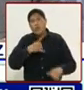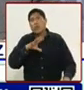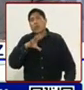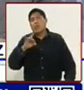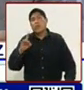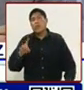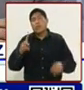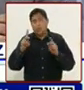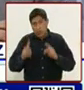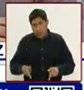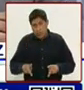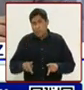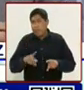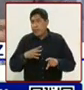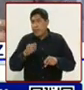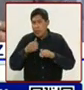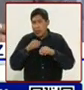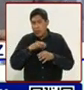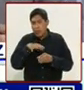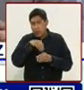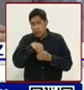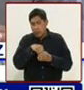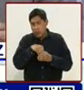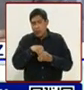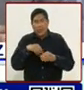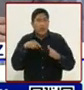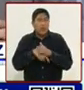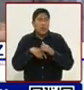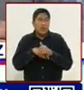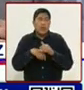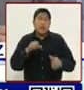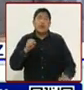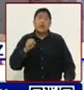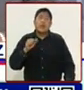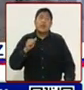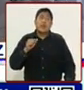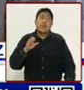88 personas que están involucradas en las masacres de Sacaba, Sencata y